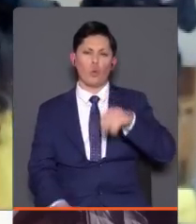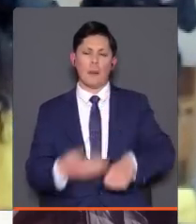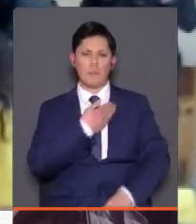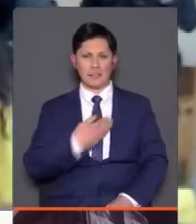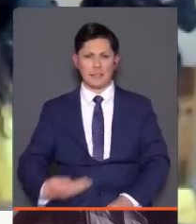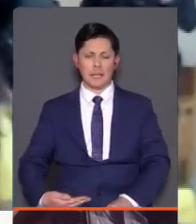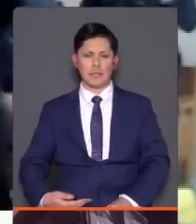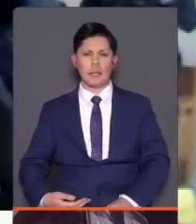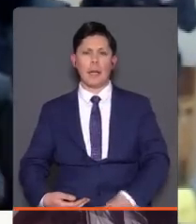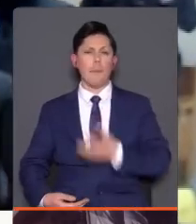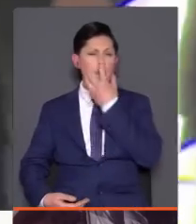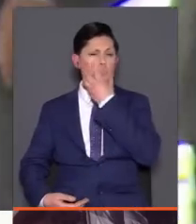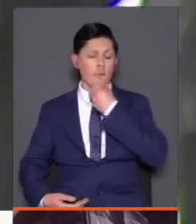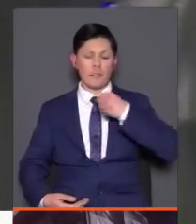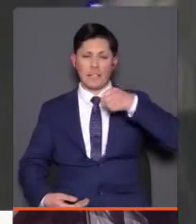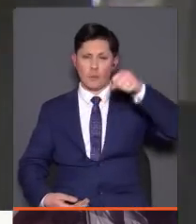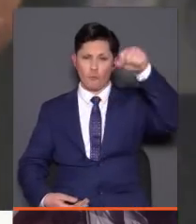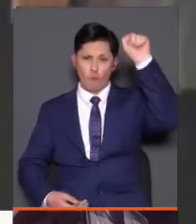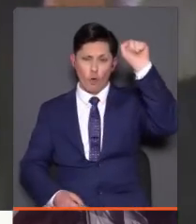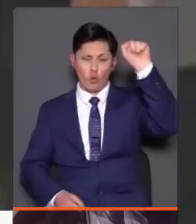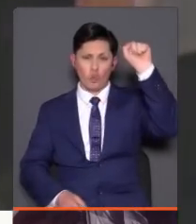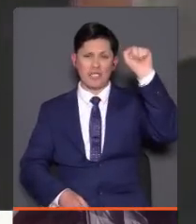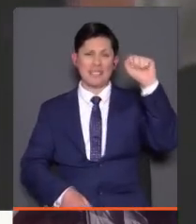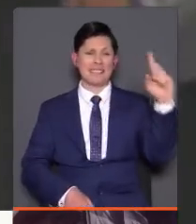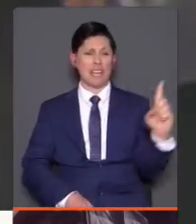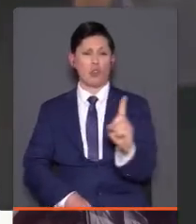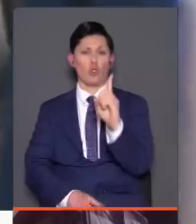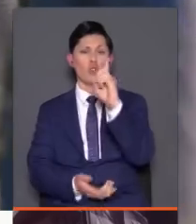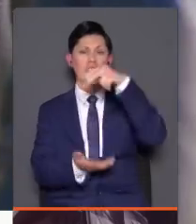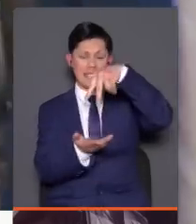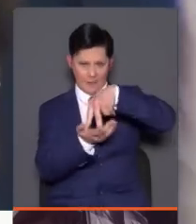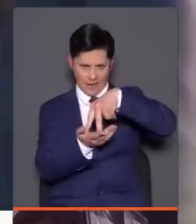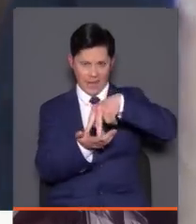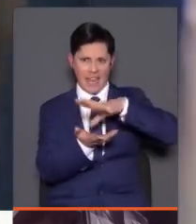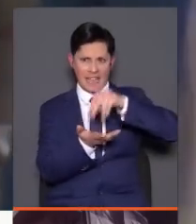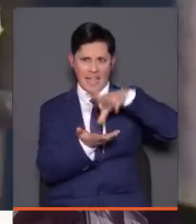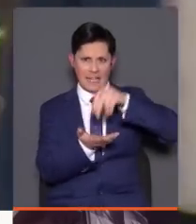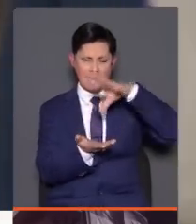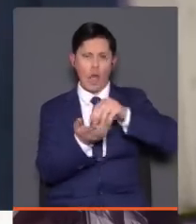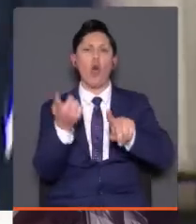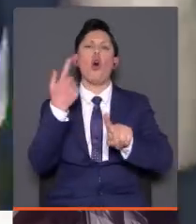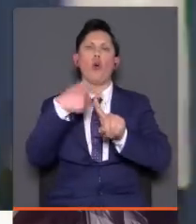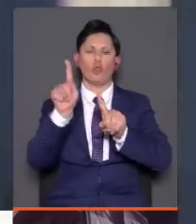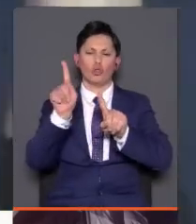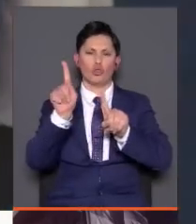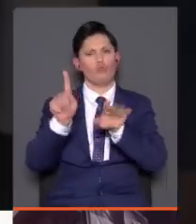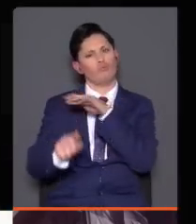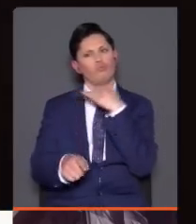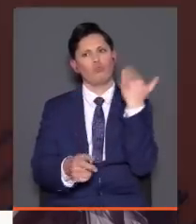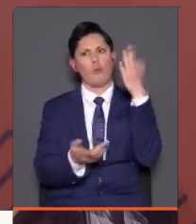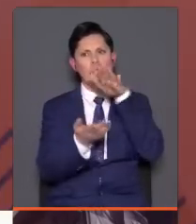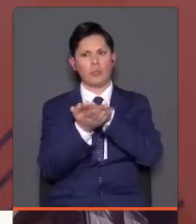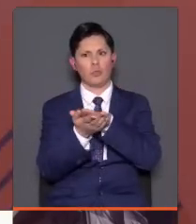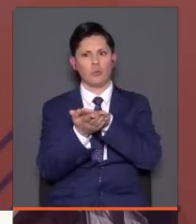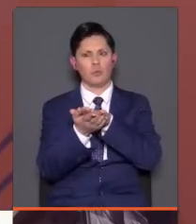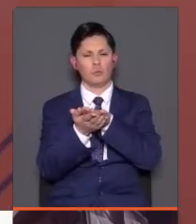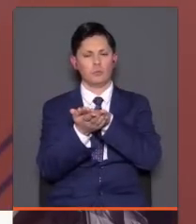Gabriel Boric se encontraba en Arica a fines de junio, otro violento homicidio quedó al descubierto.